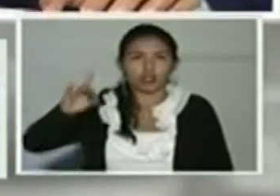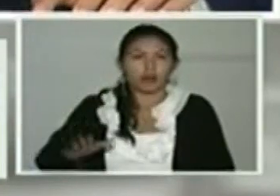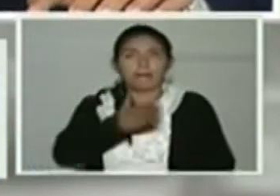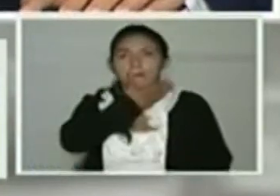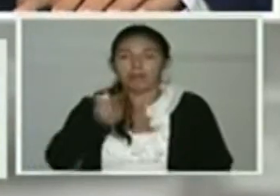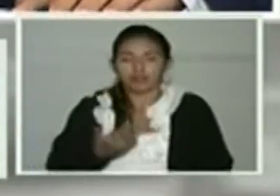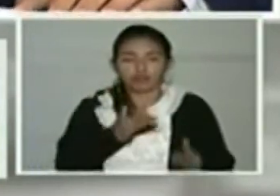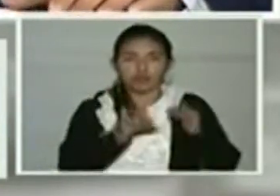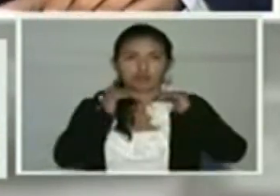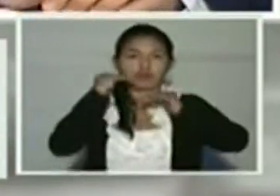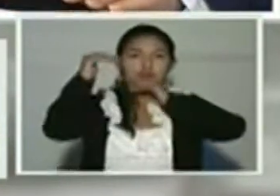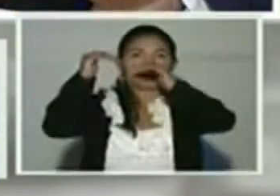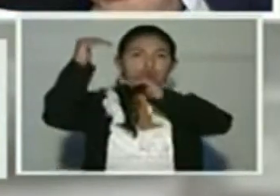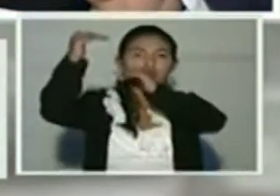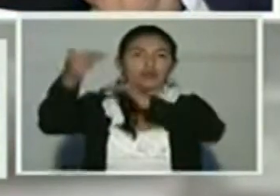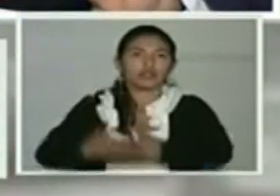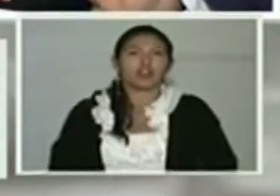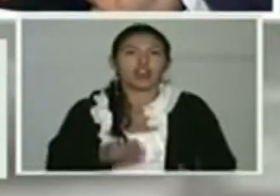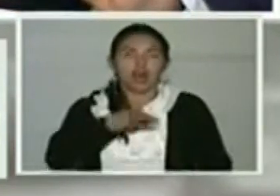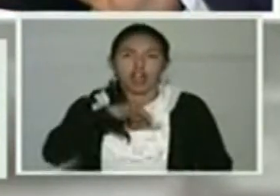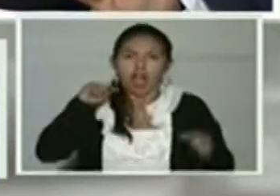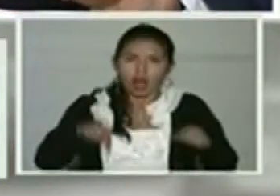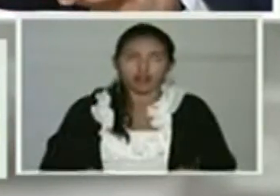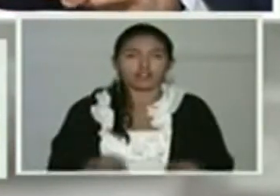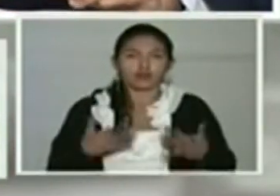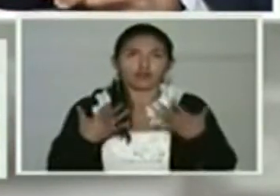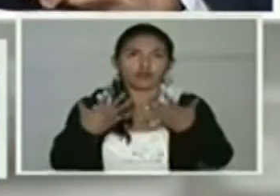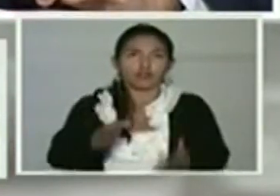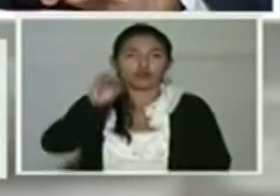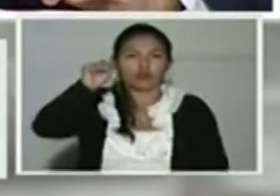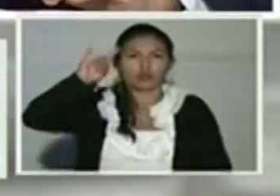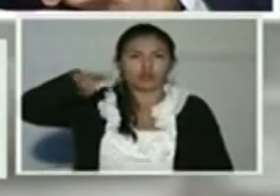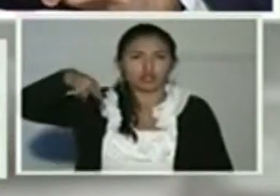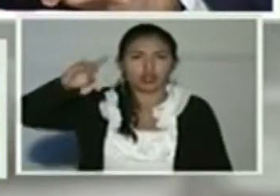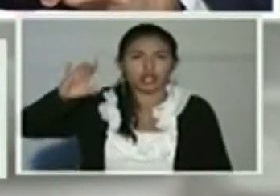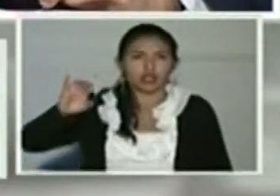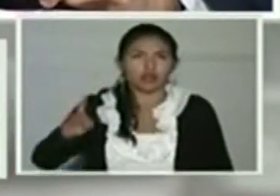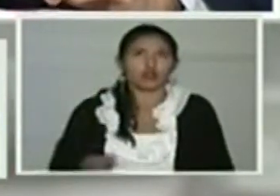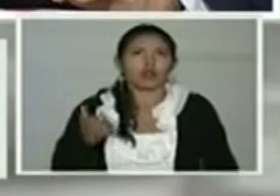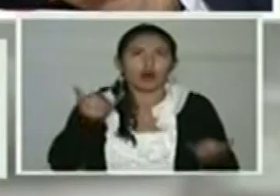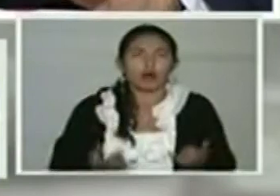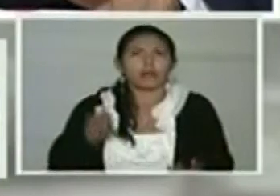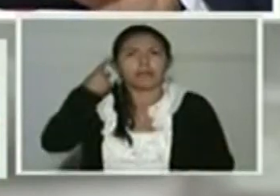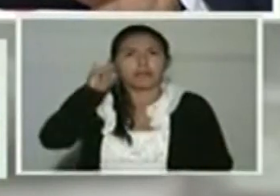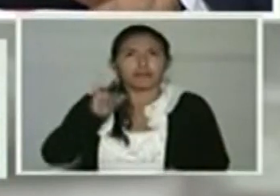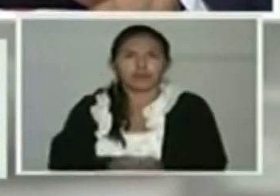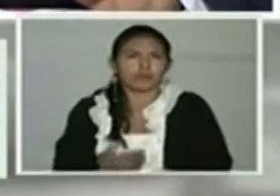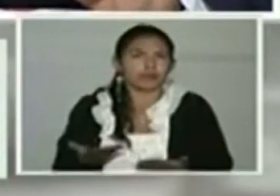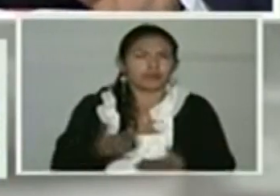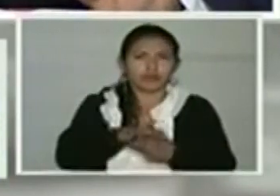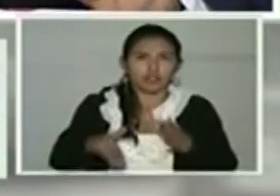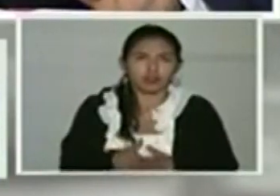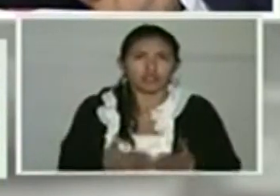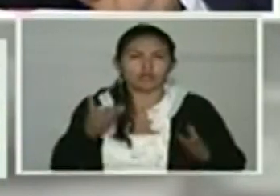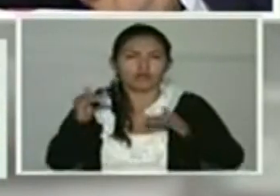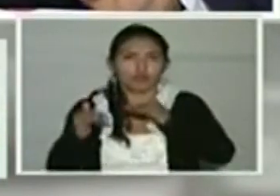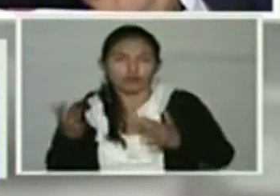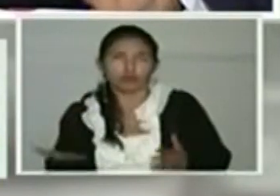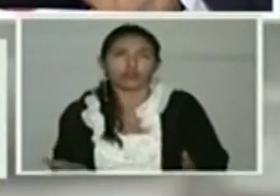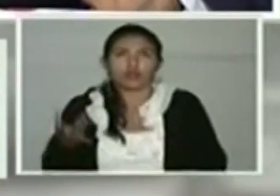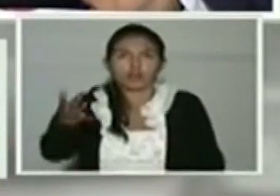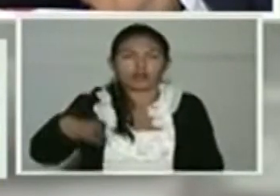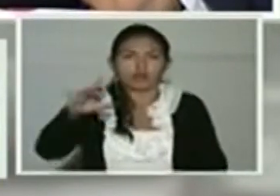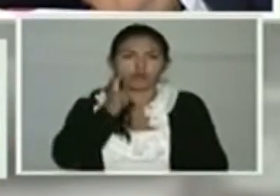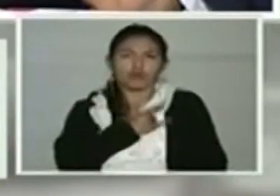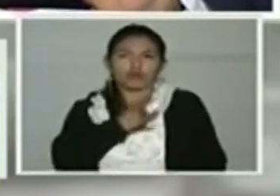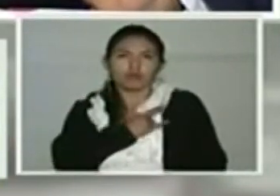sus estándares evidentemente en estos momentos cuando las unidades están averiguando porque no tiene tres unidos urinarios una universidad es